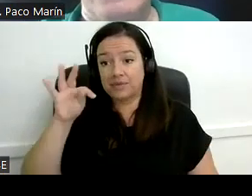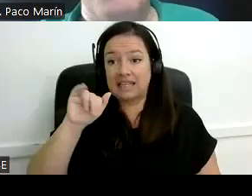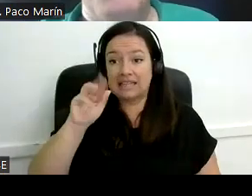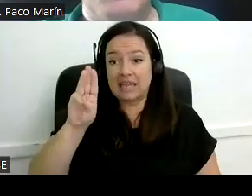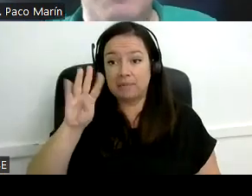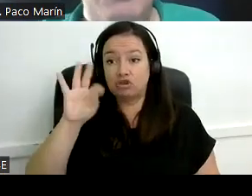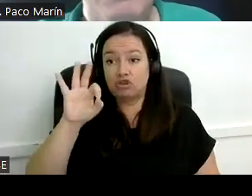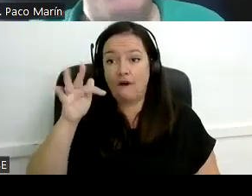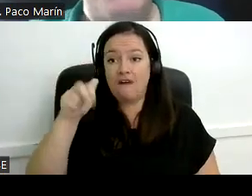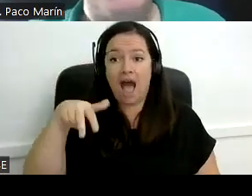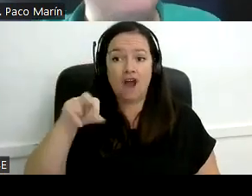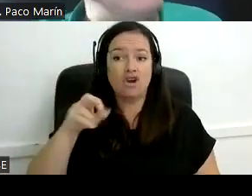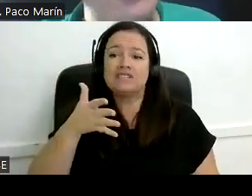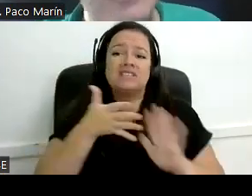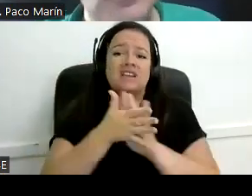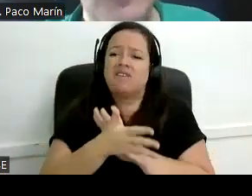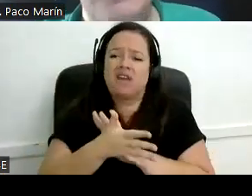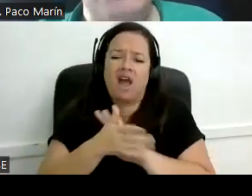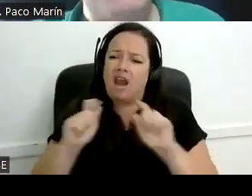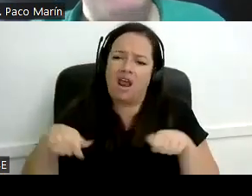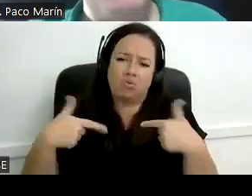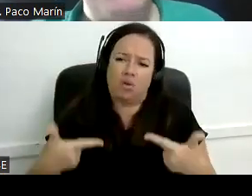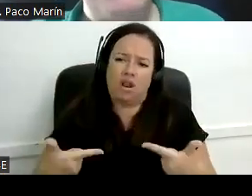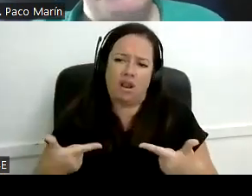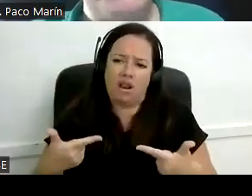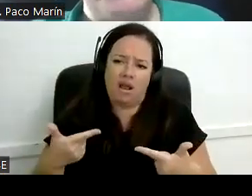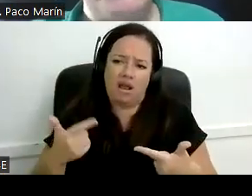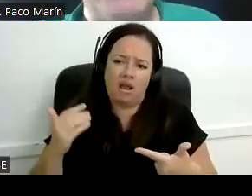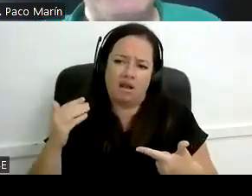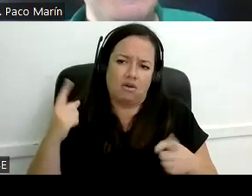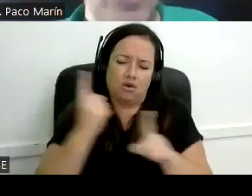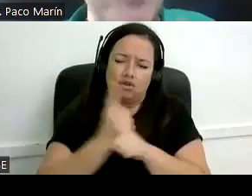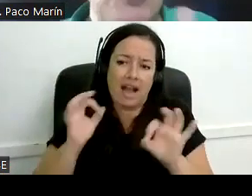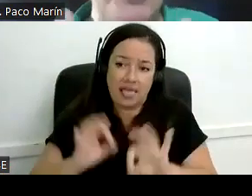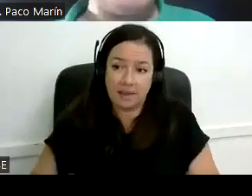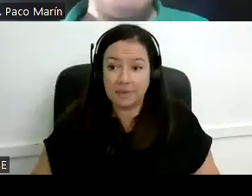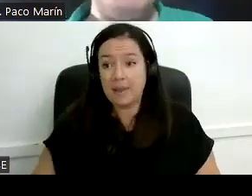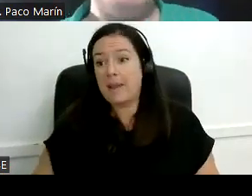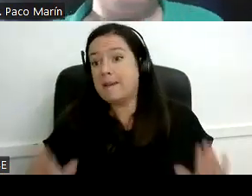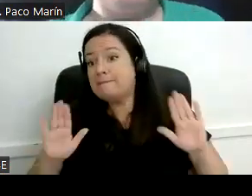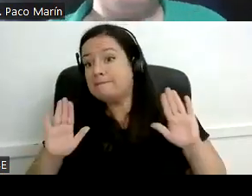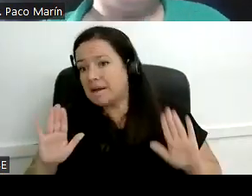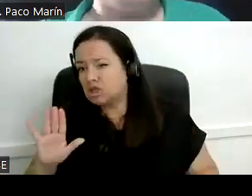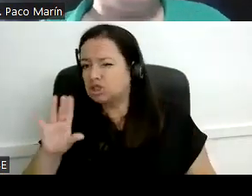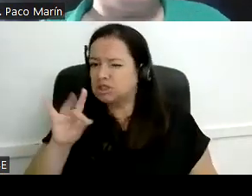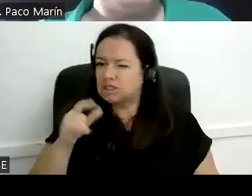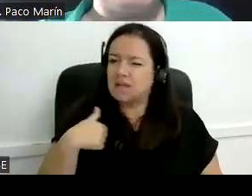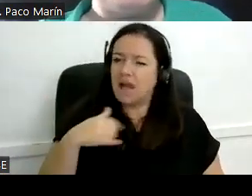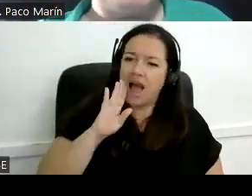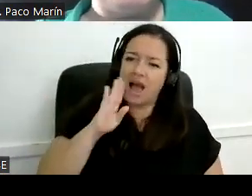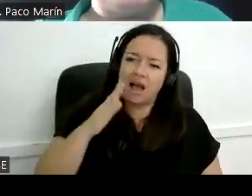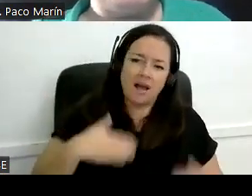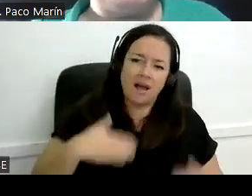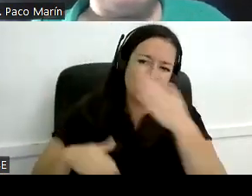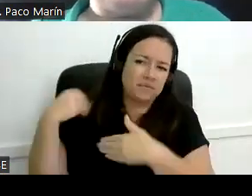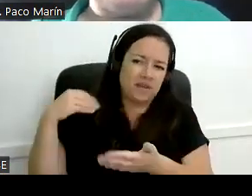un aminoácido en ese sentido, por lo tanto no hay ningún problema. Lo que pasa es que lo que sí que os he comentado en